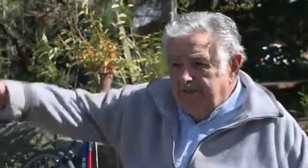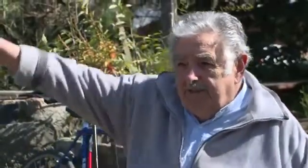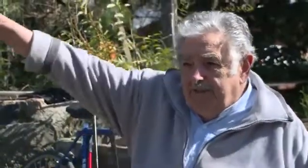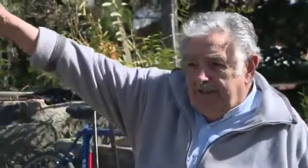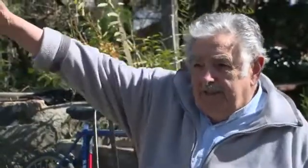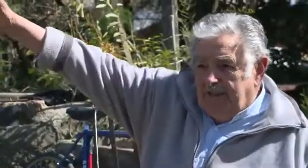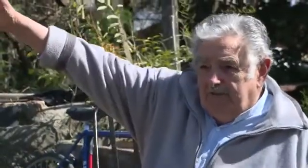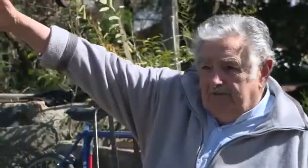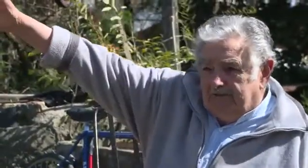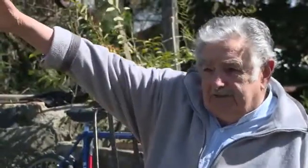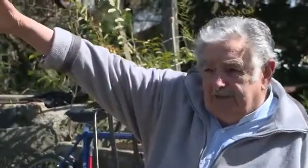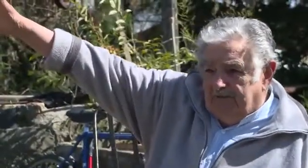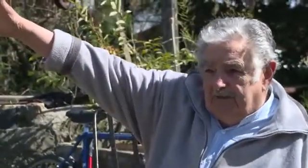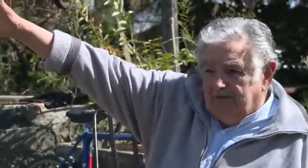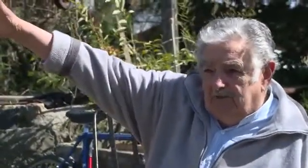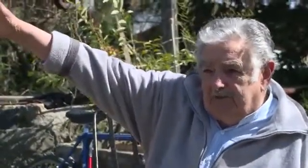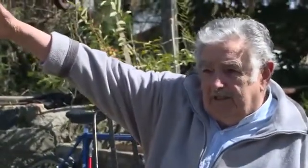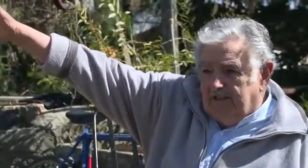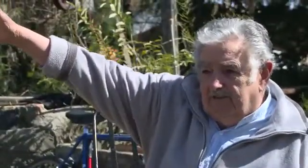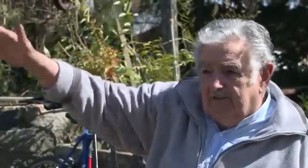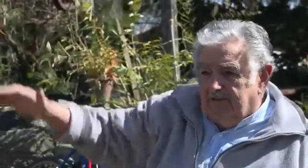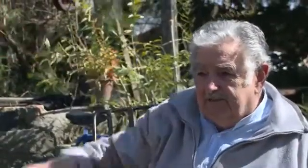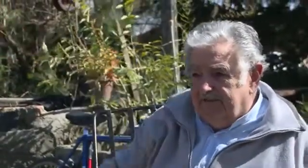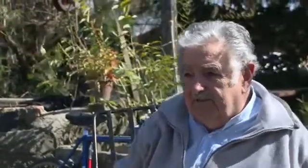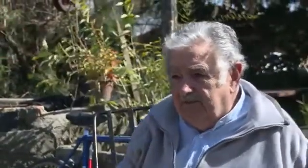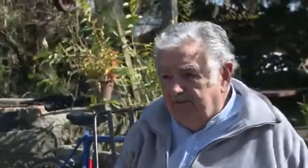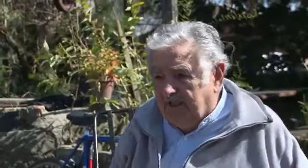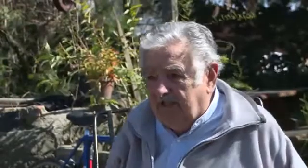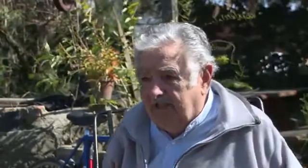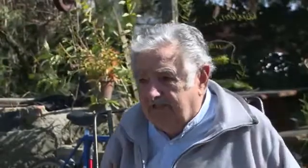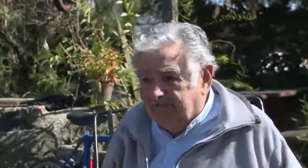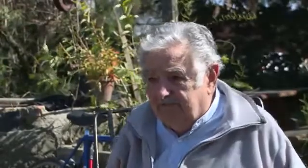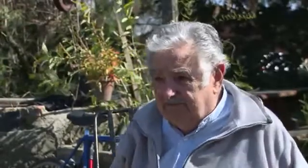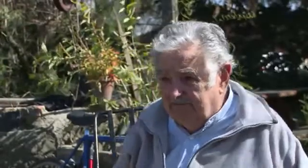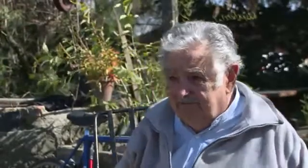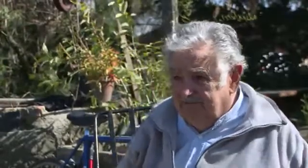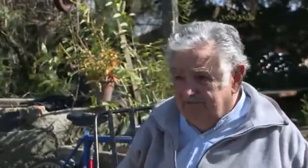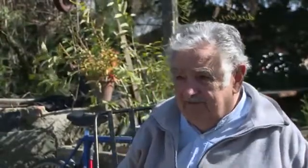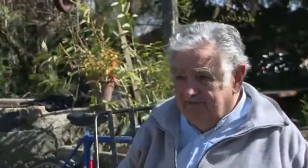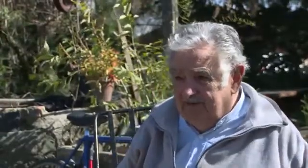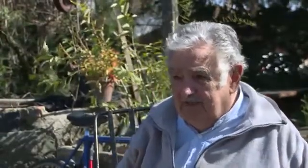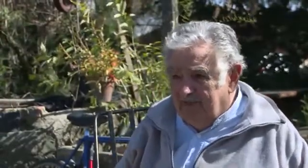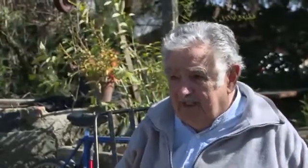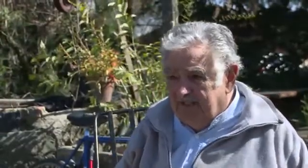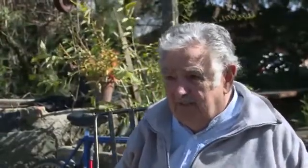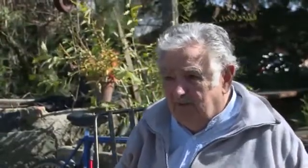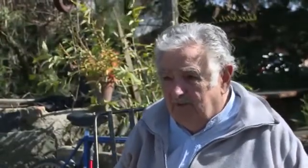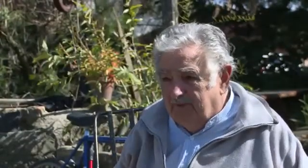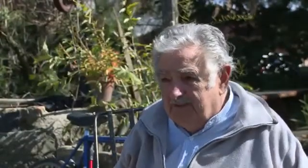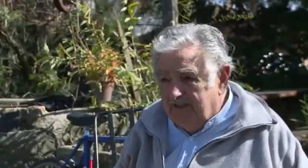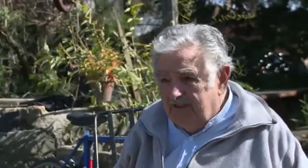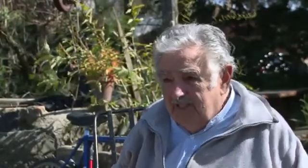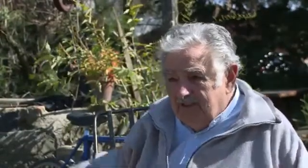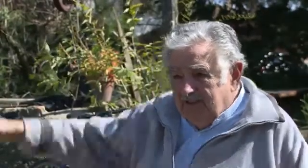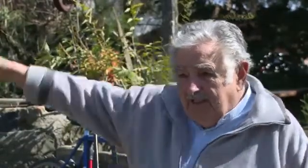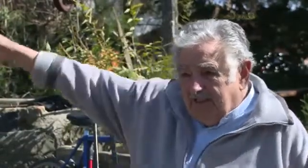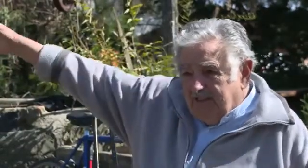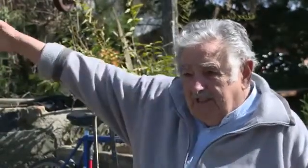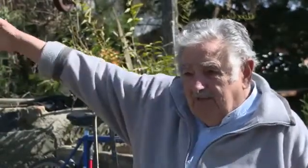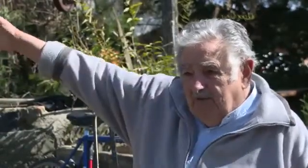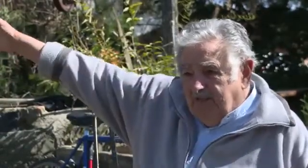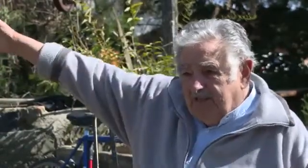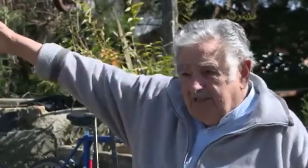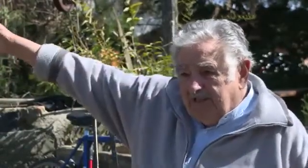El continente de nylon que se está armando de bolsa de nylon en el Pacífico. ¿Quién va a arreglar eso? Es más grande que Europa ya. Se